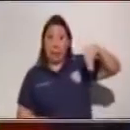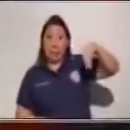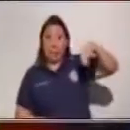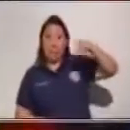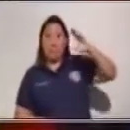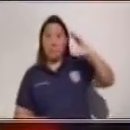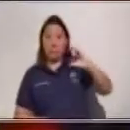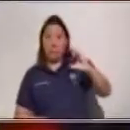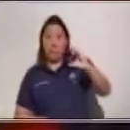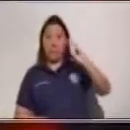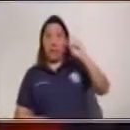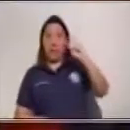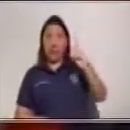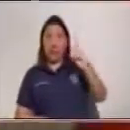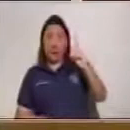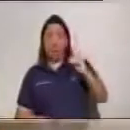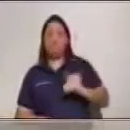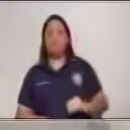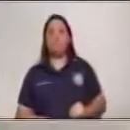C, D,